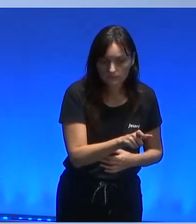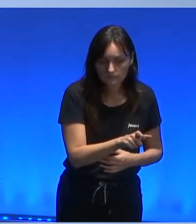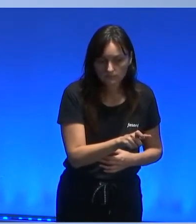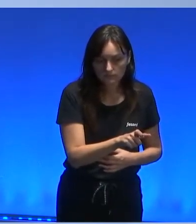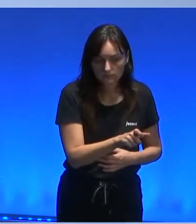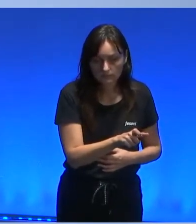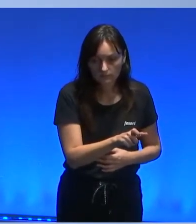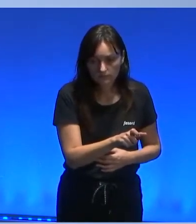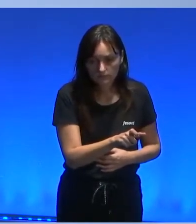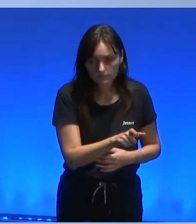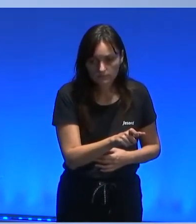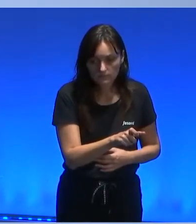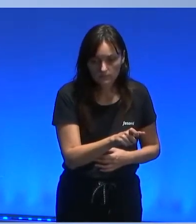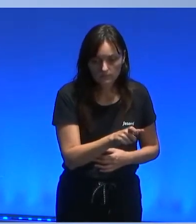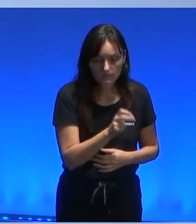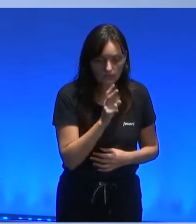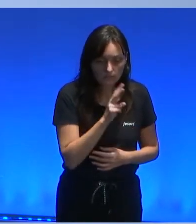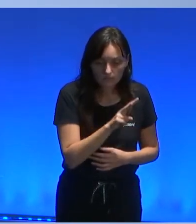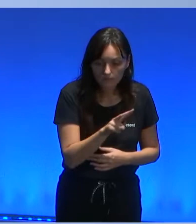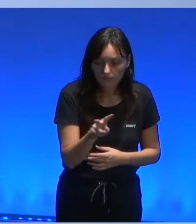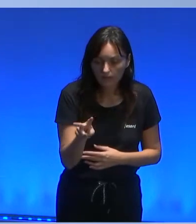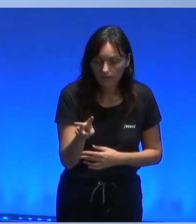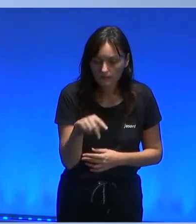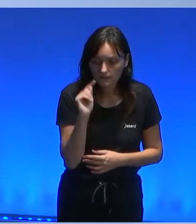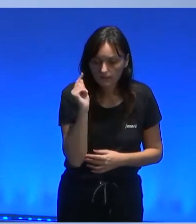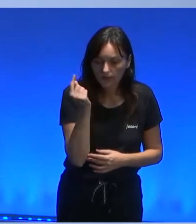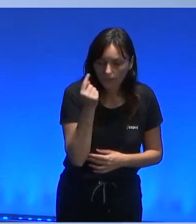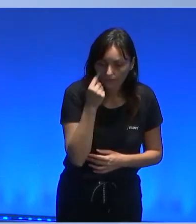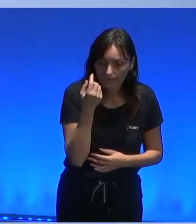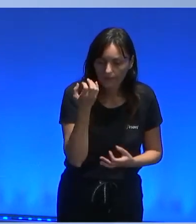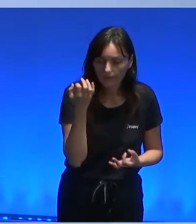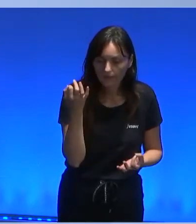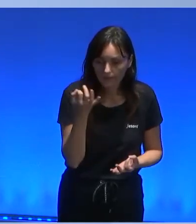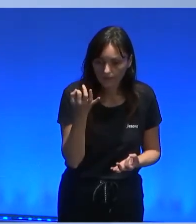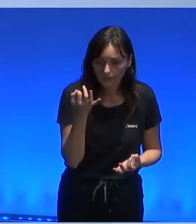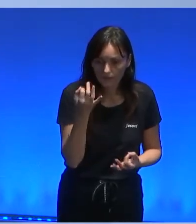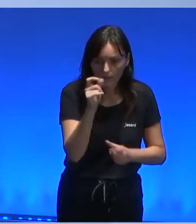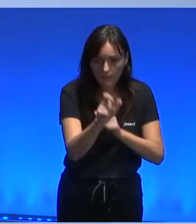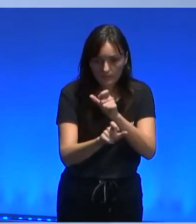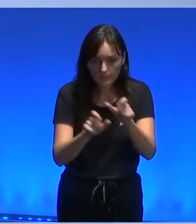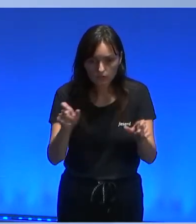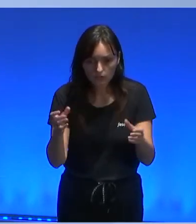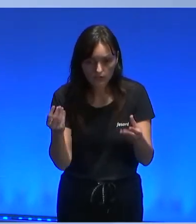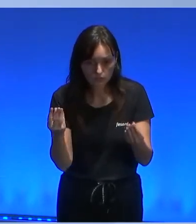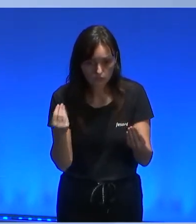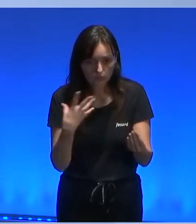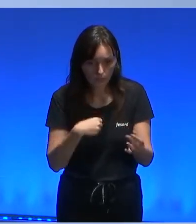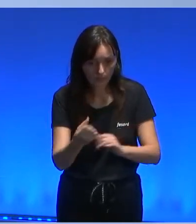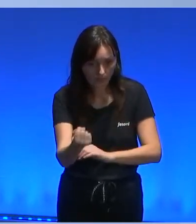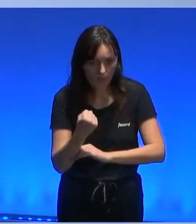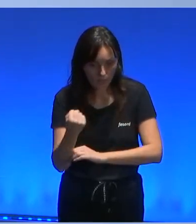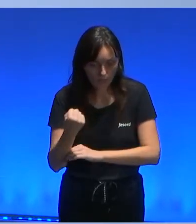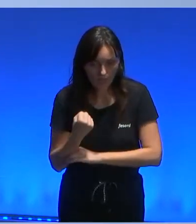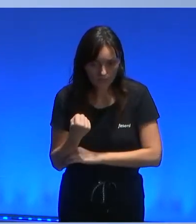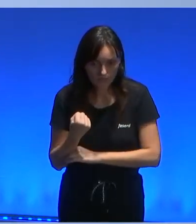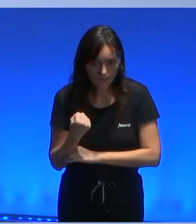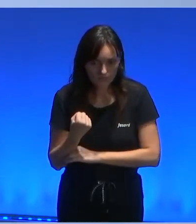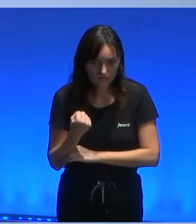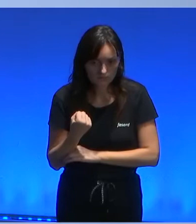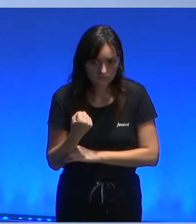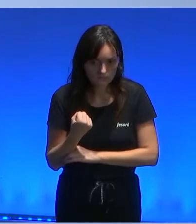que se mira alrededor y se da cuenta que tiene muchas personas que pueden ayudarlo, me imagino que la